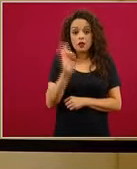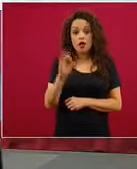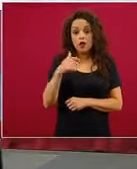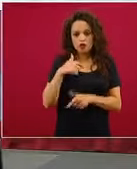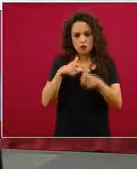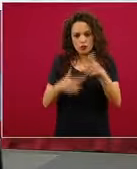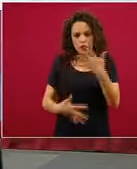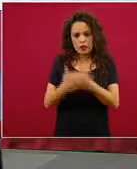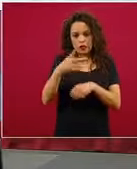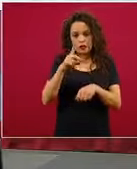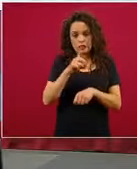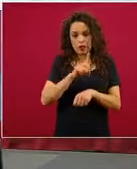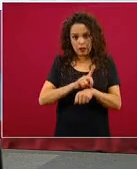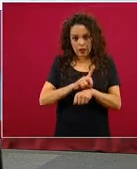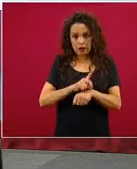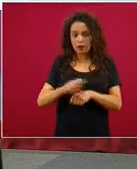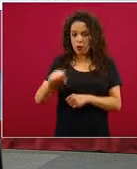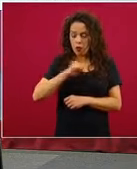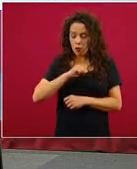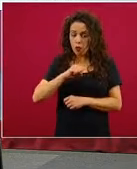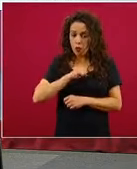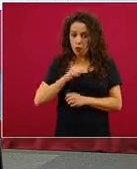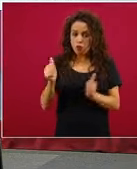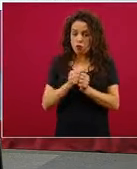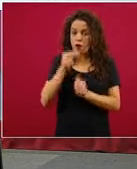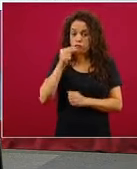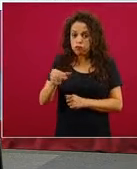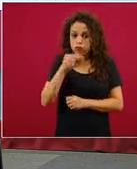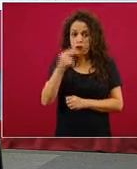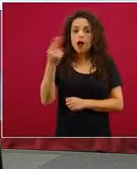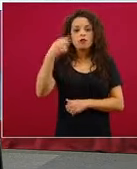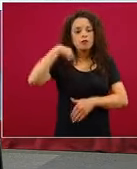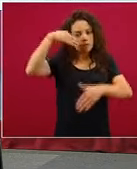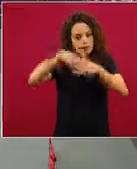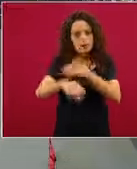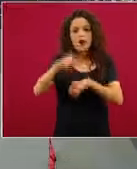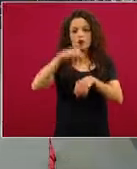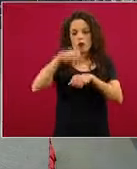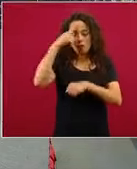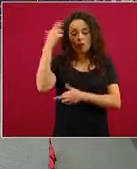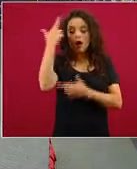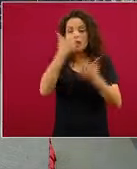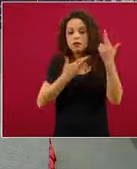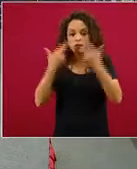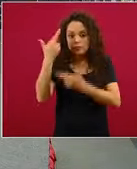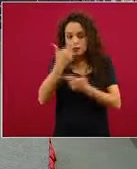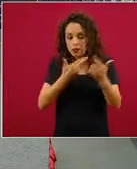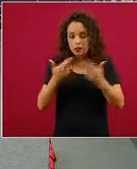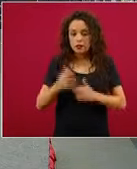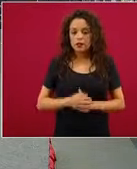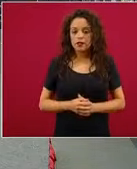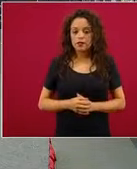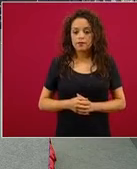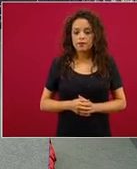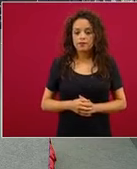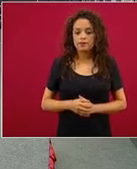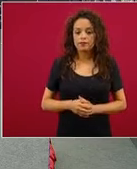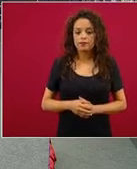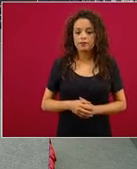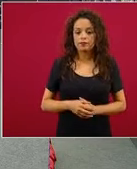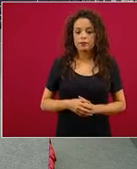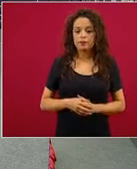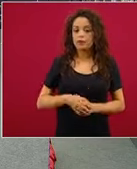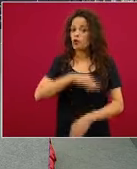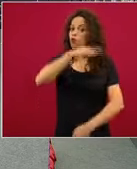yo acudo a una unidad de salud para que vean si tengo o no tuberculosis. Ya dijimos que la tuberculosis la podemos